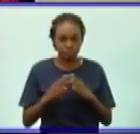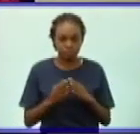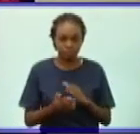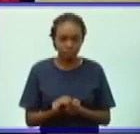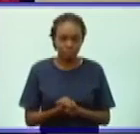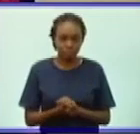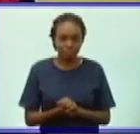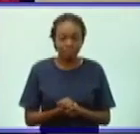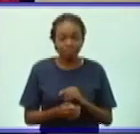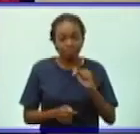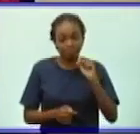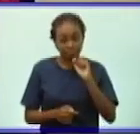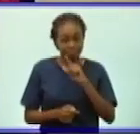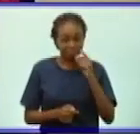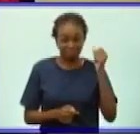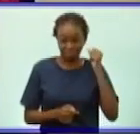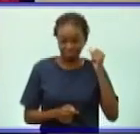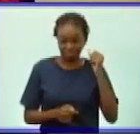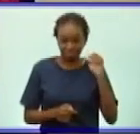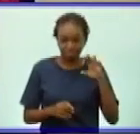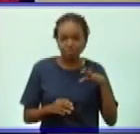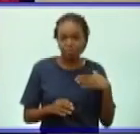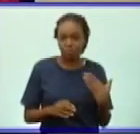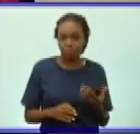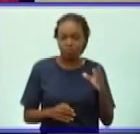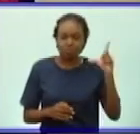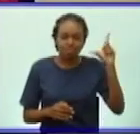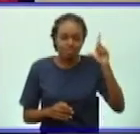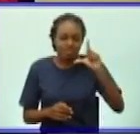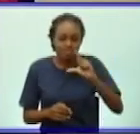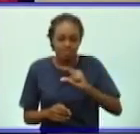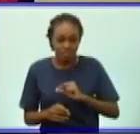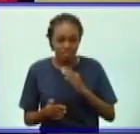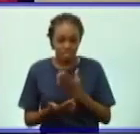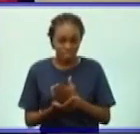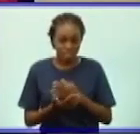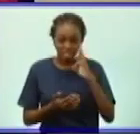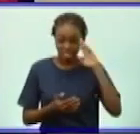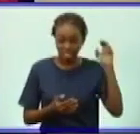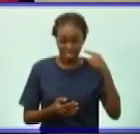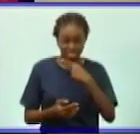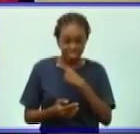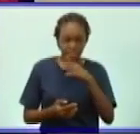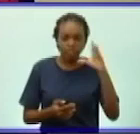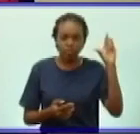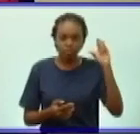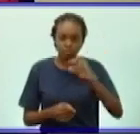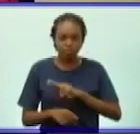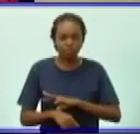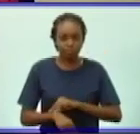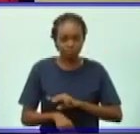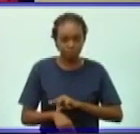curva que estuvimos analizando en la gráfica siga bajando y podamos encontrarnos y darnos un fuerte